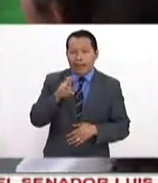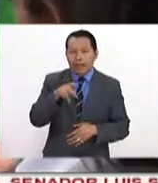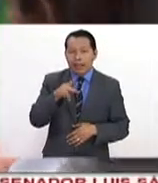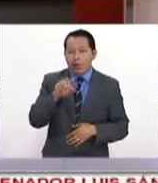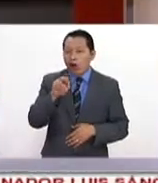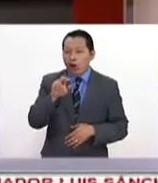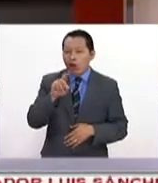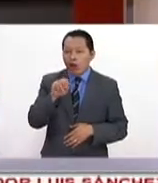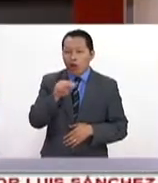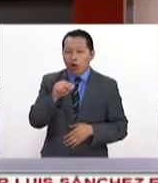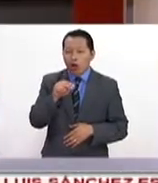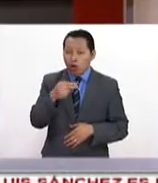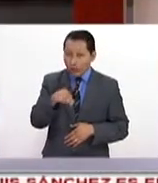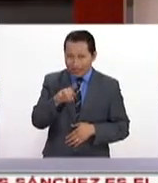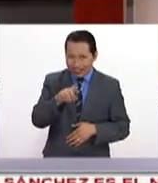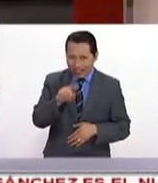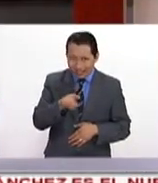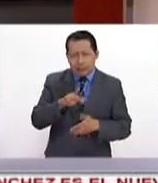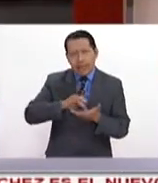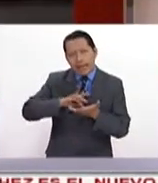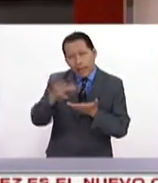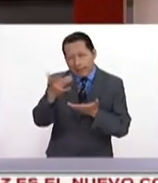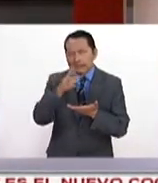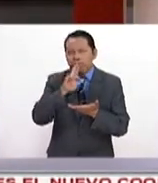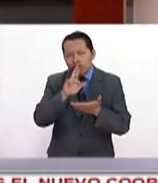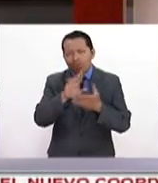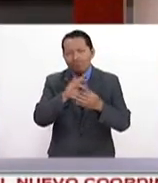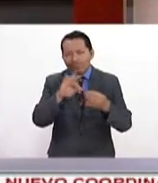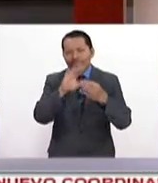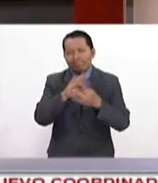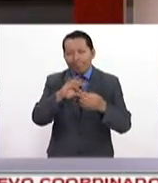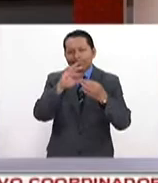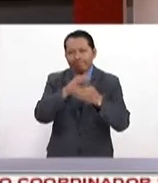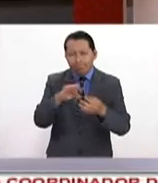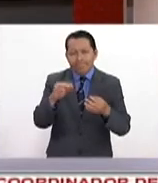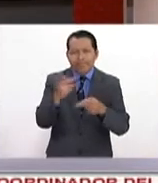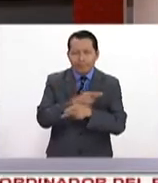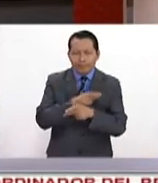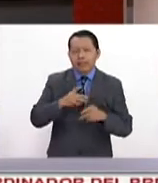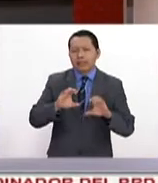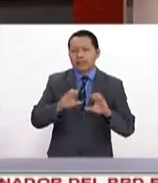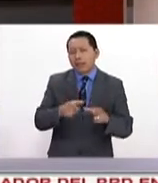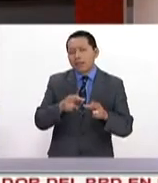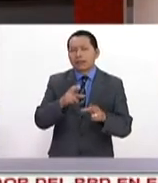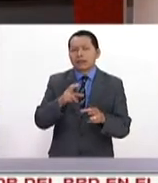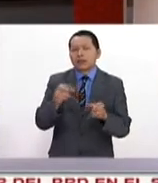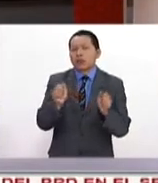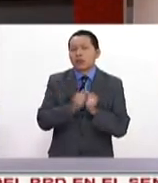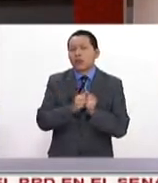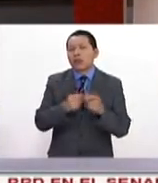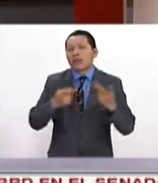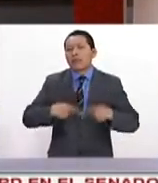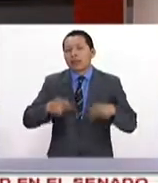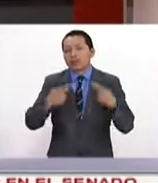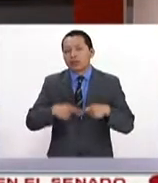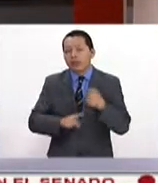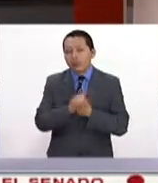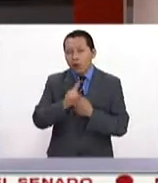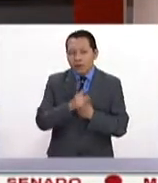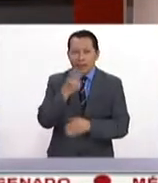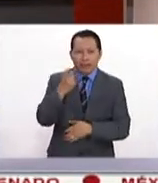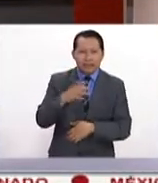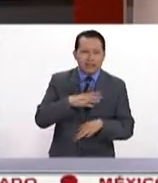te agradecemos mucho que nos hayas dado este reporte de lo que se está viviendo allá en Chiapas con las personas afectadas por